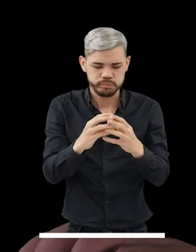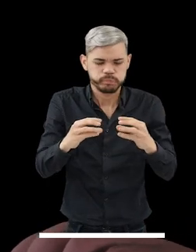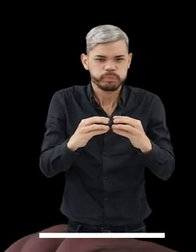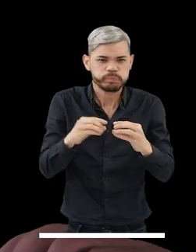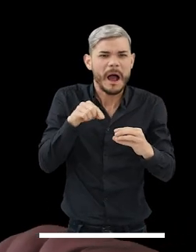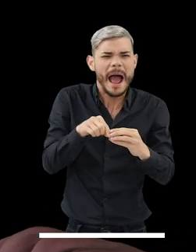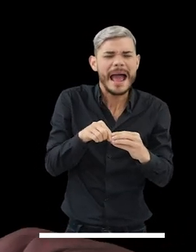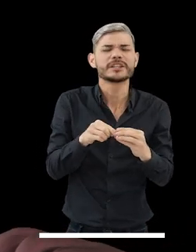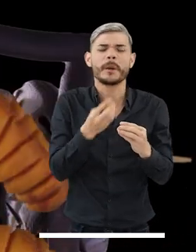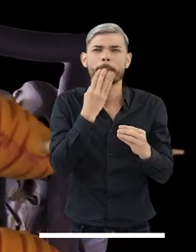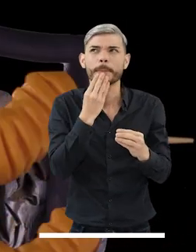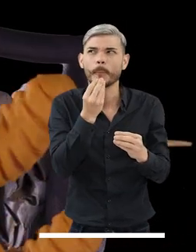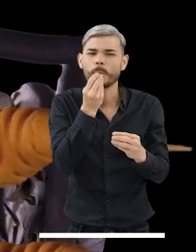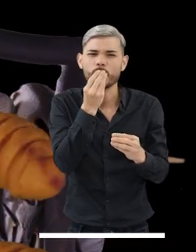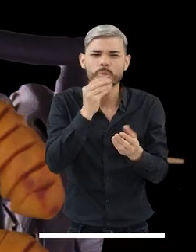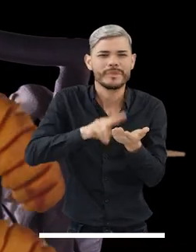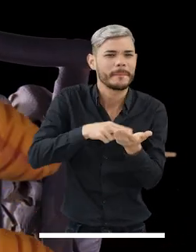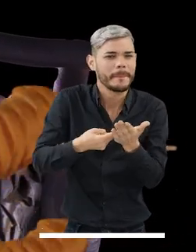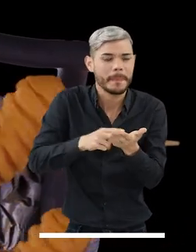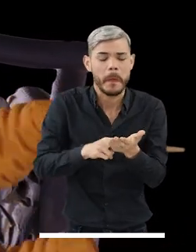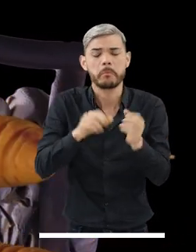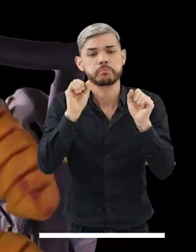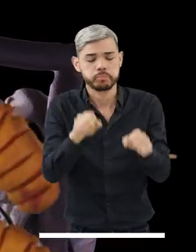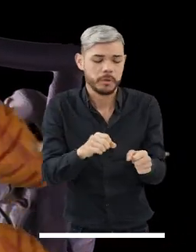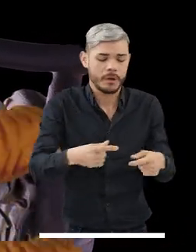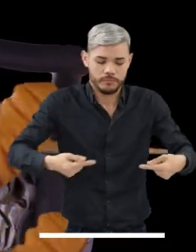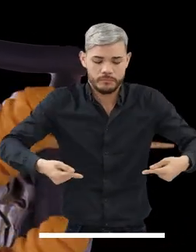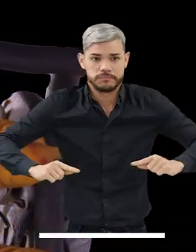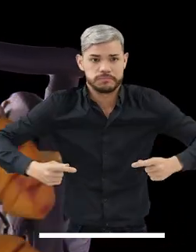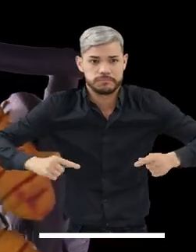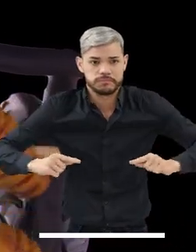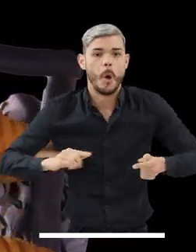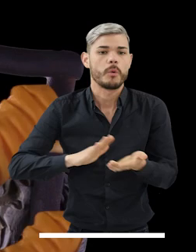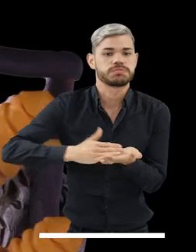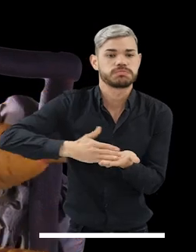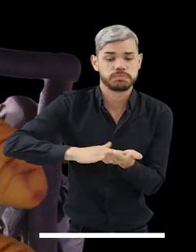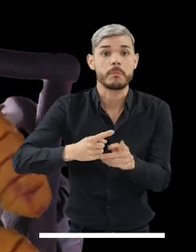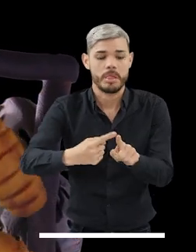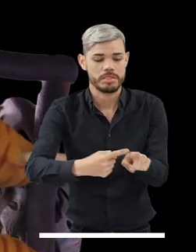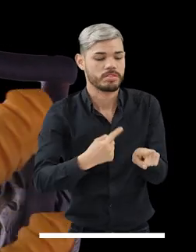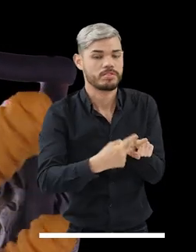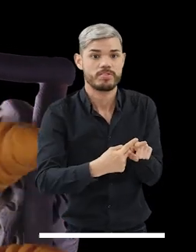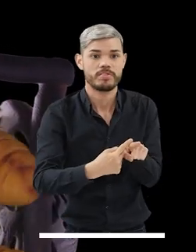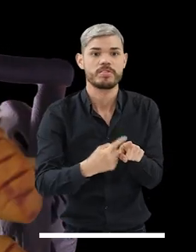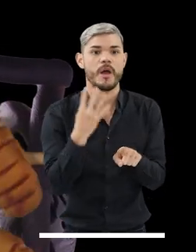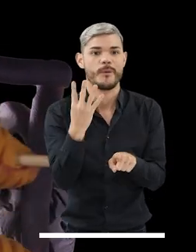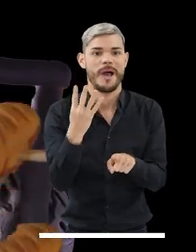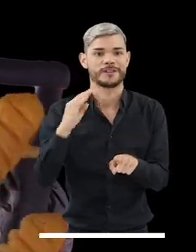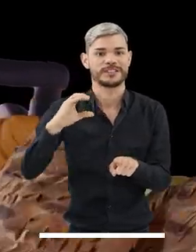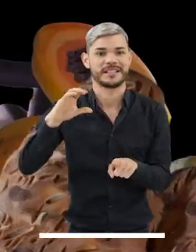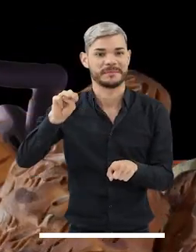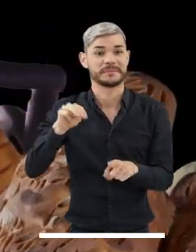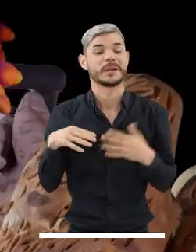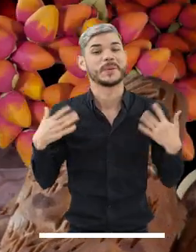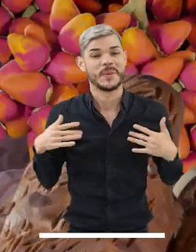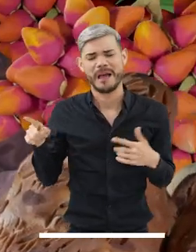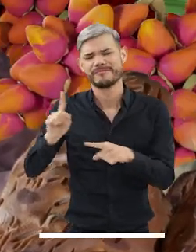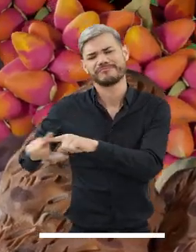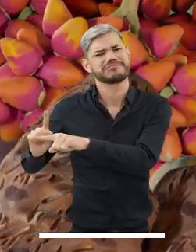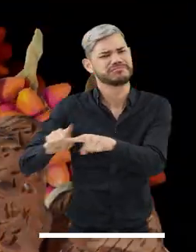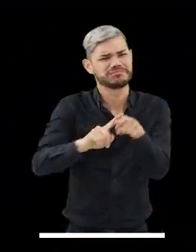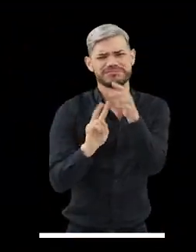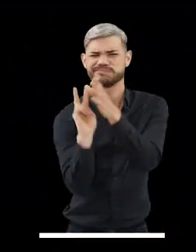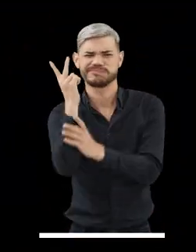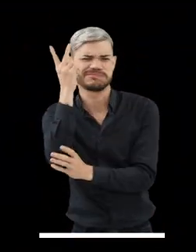una larva de sabor mantequilloso que se come cruda, frita o asada y puede medir hasta 4 centímetros. Disfrutan